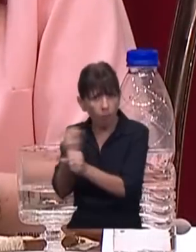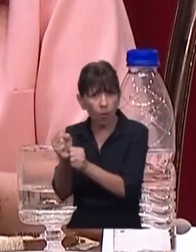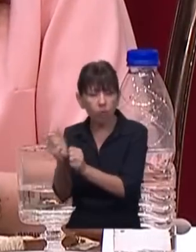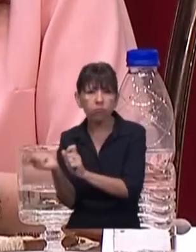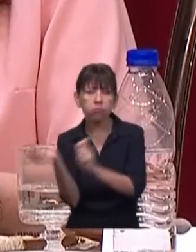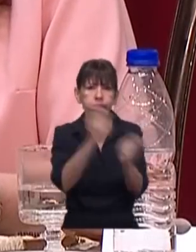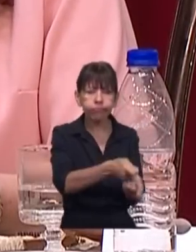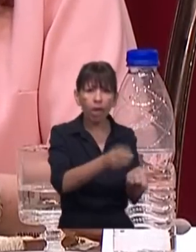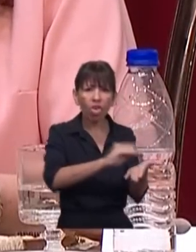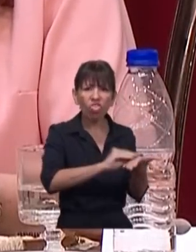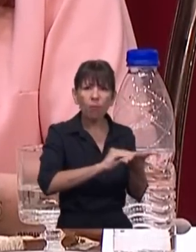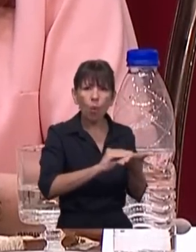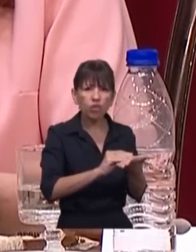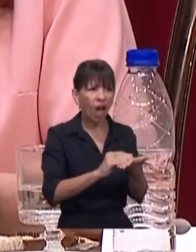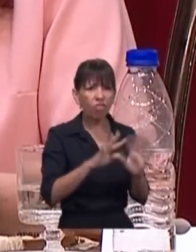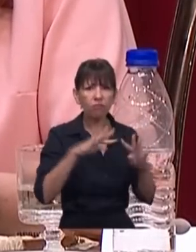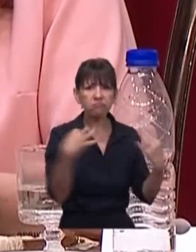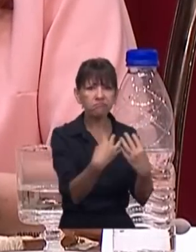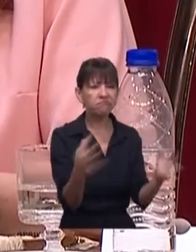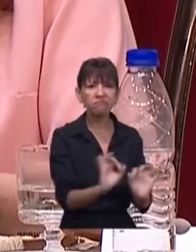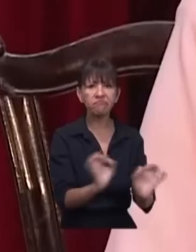Diputados. Así como el Poder